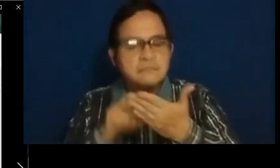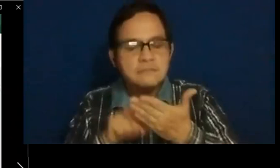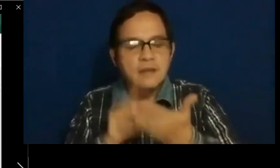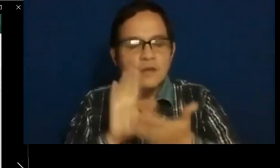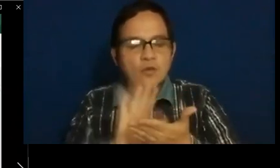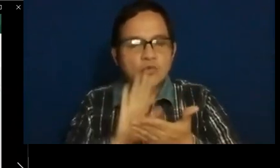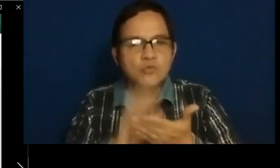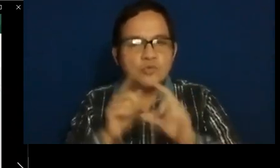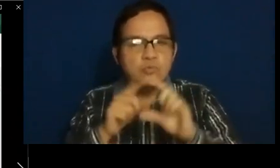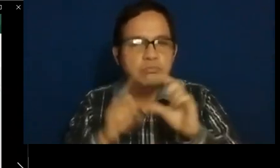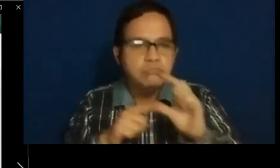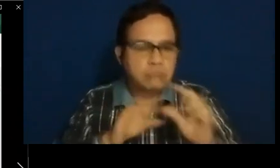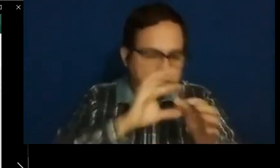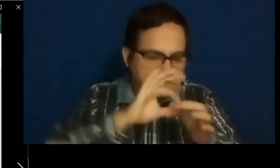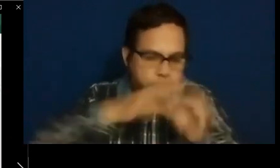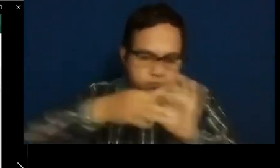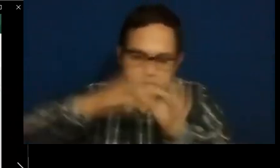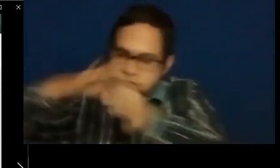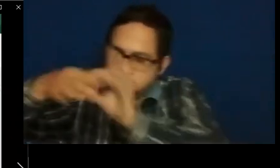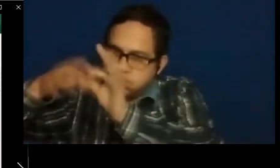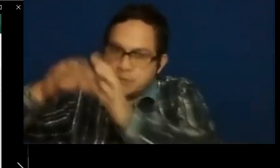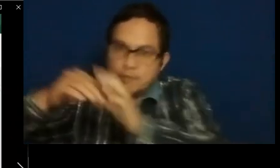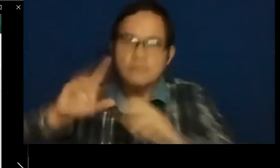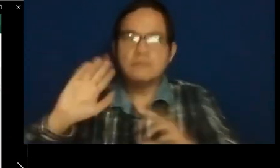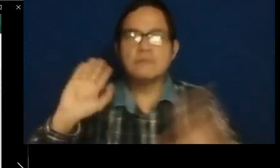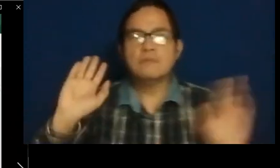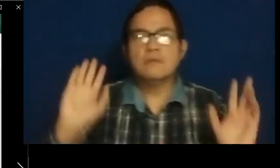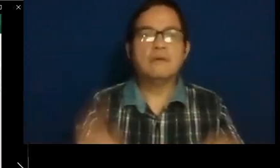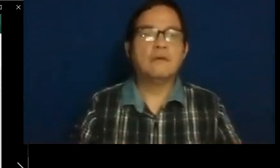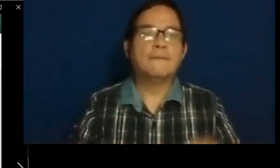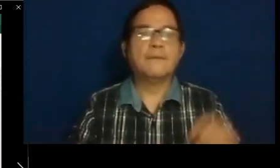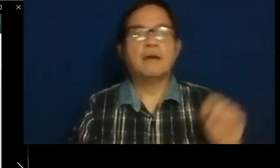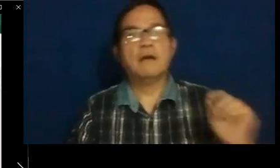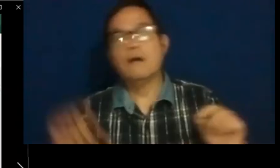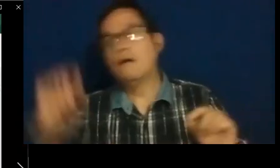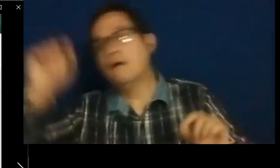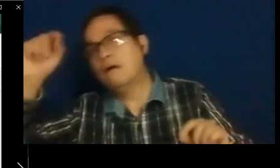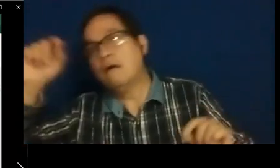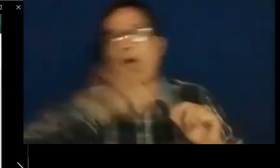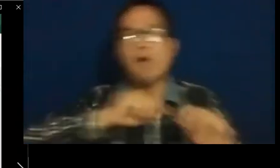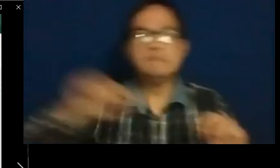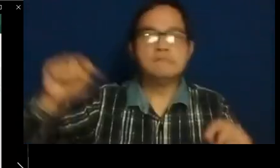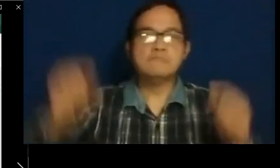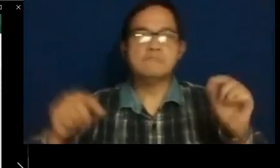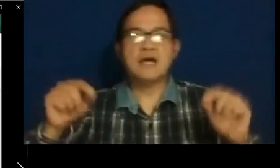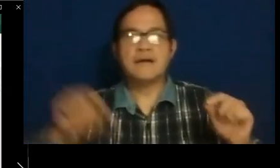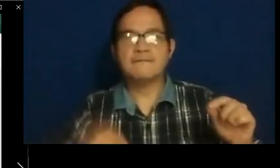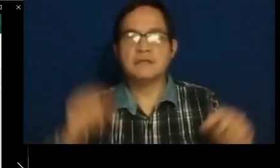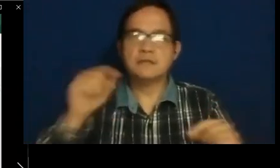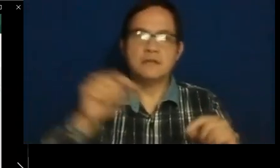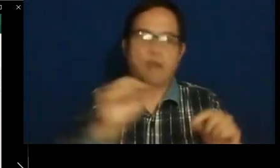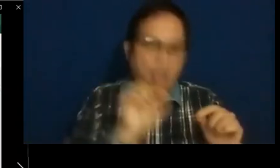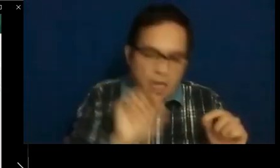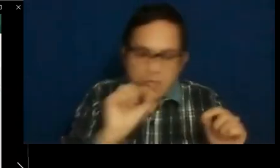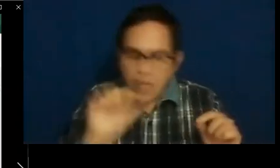todo, como la unión de todos esos lanzamientos. No es que debas coger esta y analizarla aquí, y esta analizarla aquí,